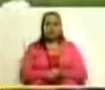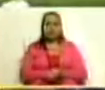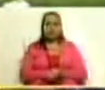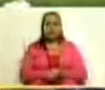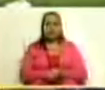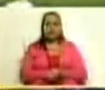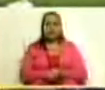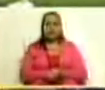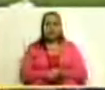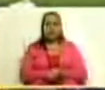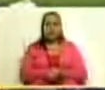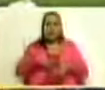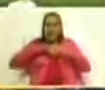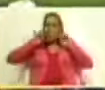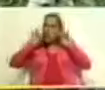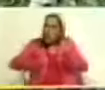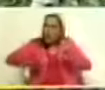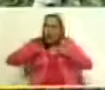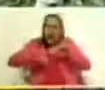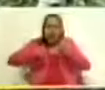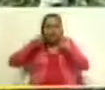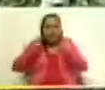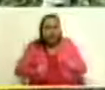Dolores de parto.